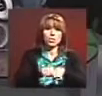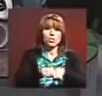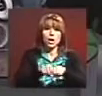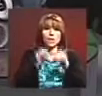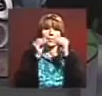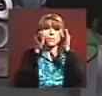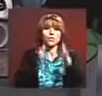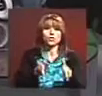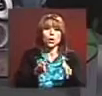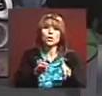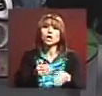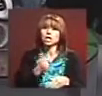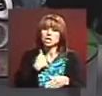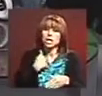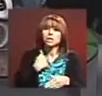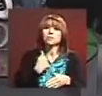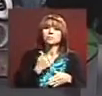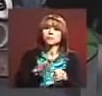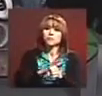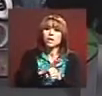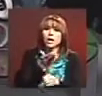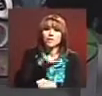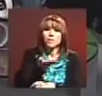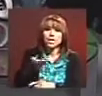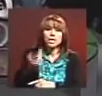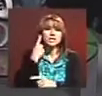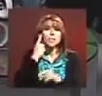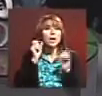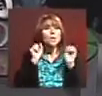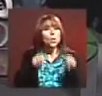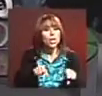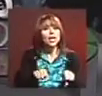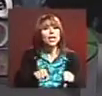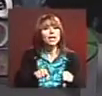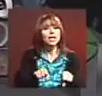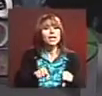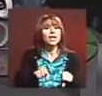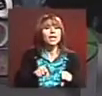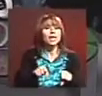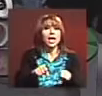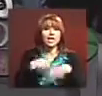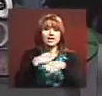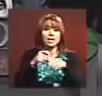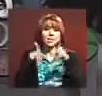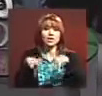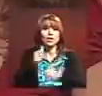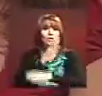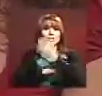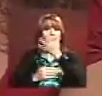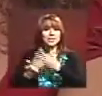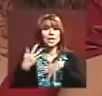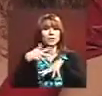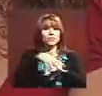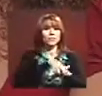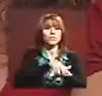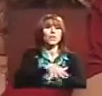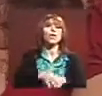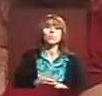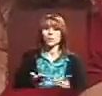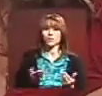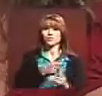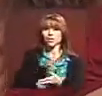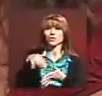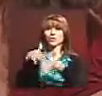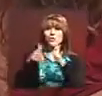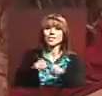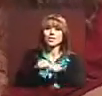las facilidades, las herramientas para poder incluir o para poder integrar a la persona con discapacidad? Bueno, ellos salen con las herramientas